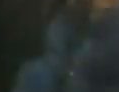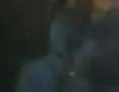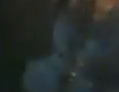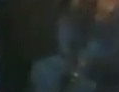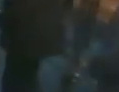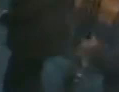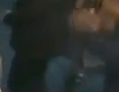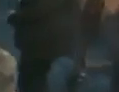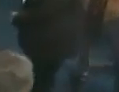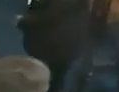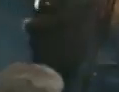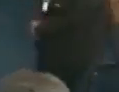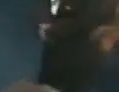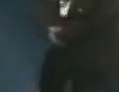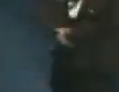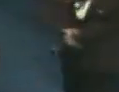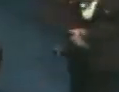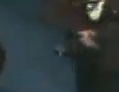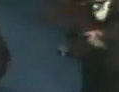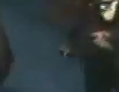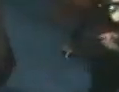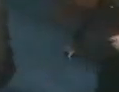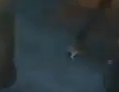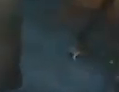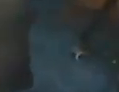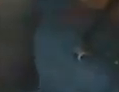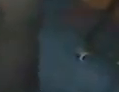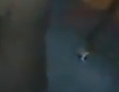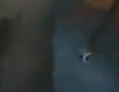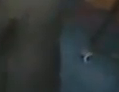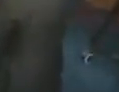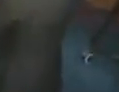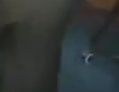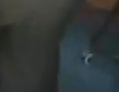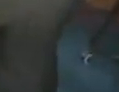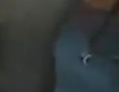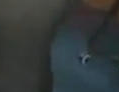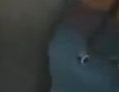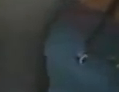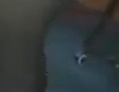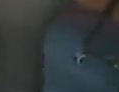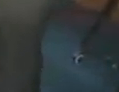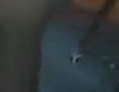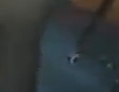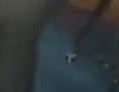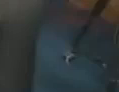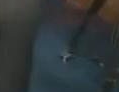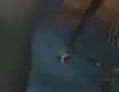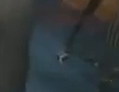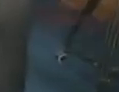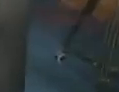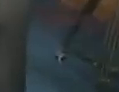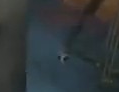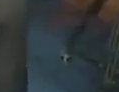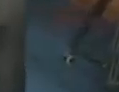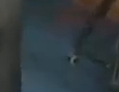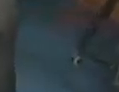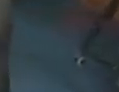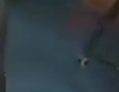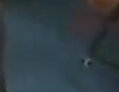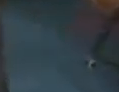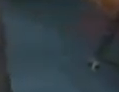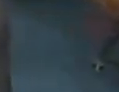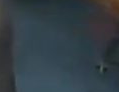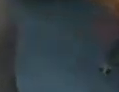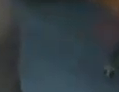en ambos pueblos. Ha dicho también que están listos para avanzar con todas las empresas que quieran invertir en nuestro país